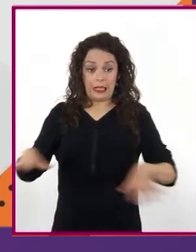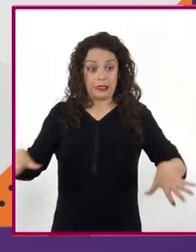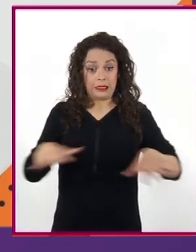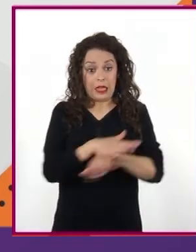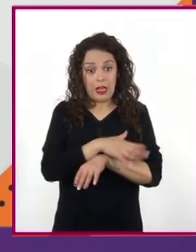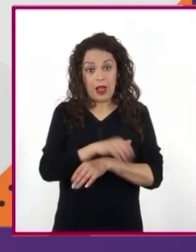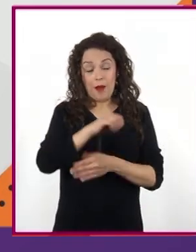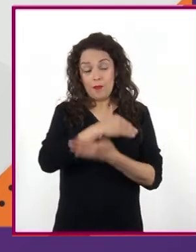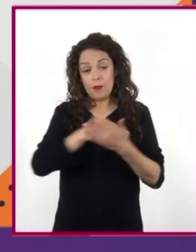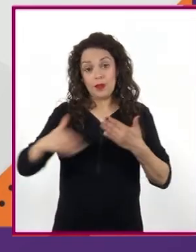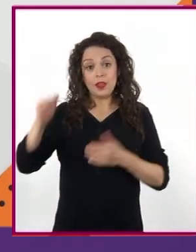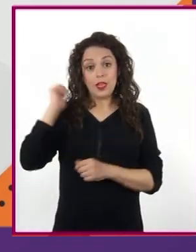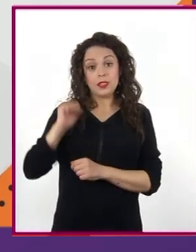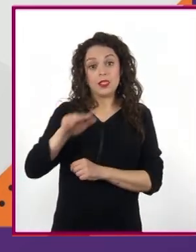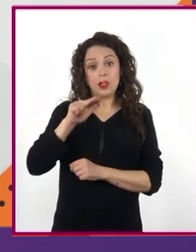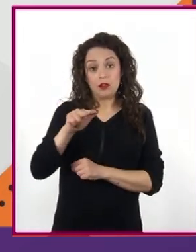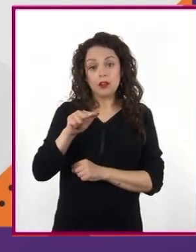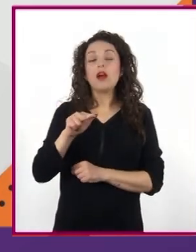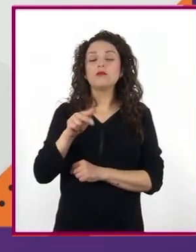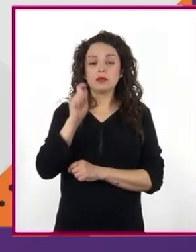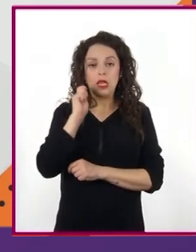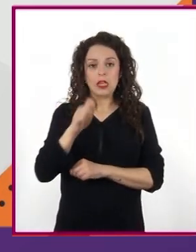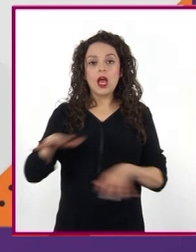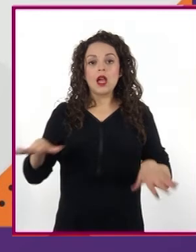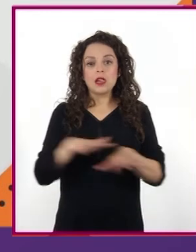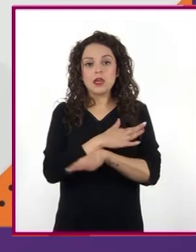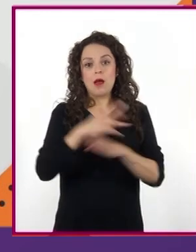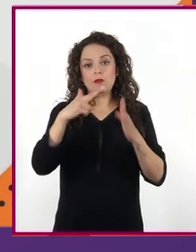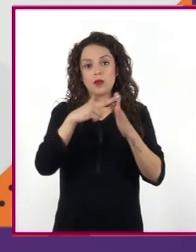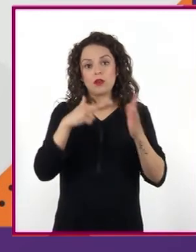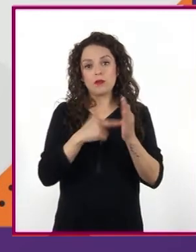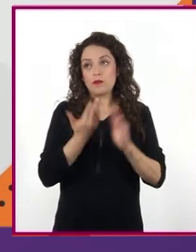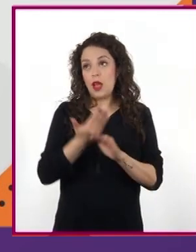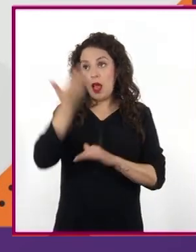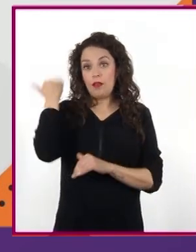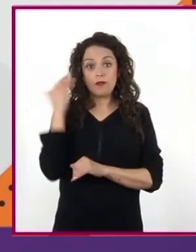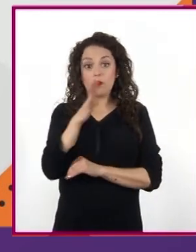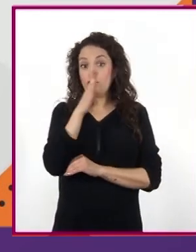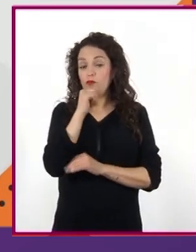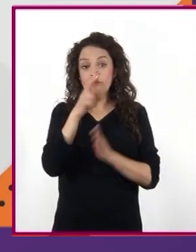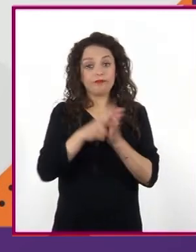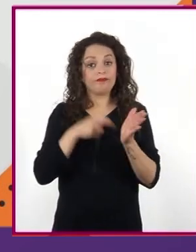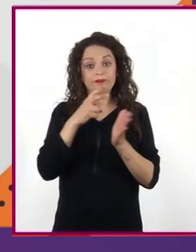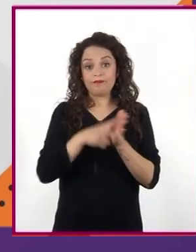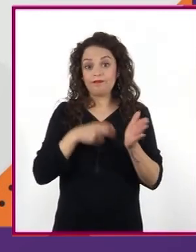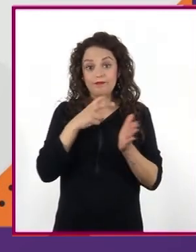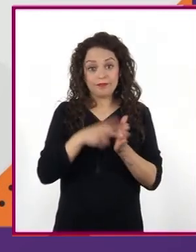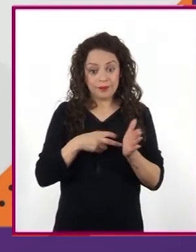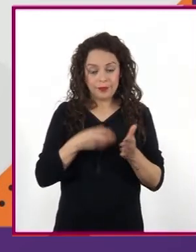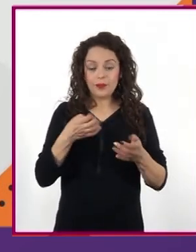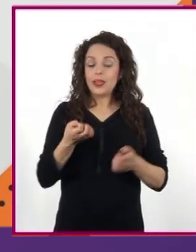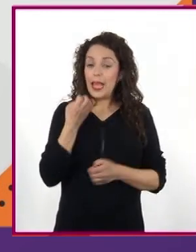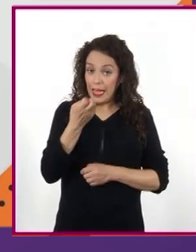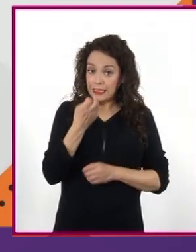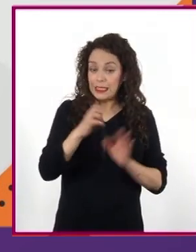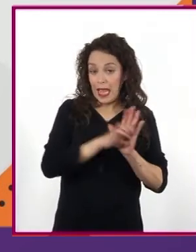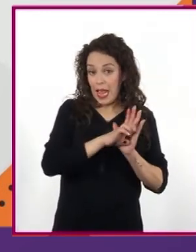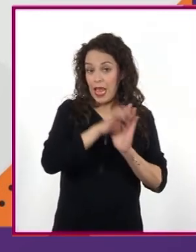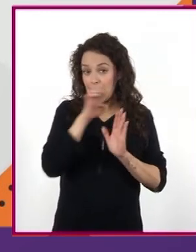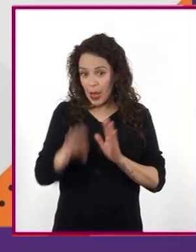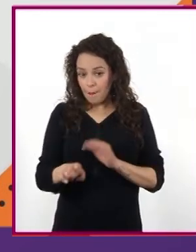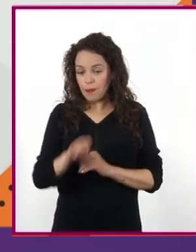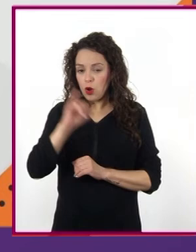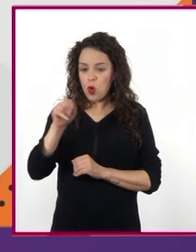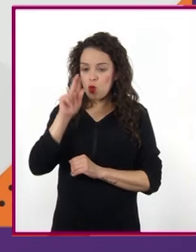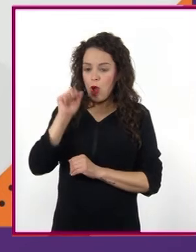mayor libertad para la incorporación de las reformas que antes no se podían llevar a cabo. Como ejemplo de esto, Juan